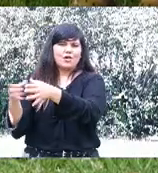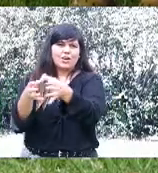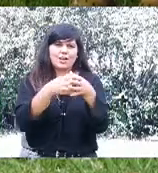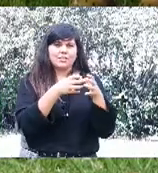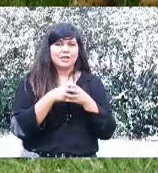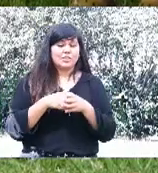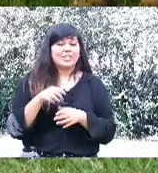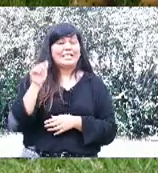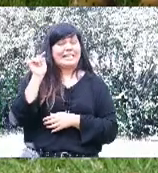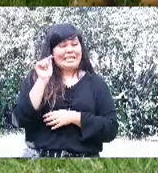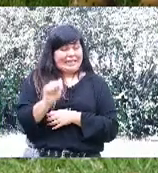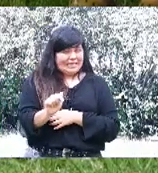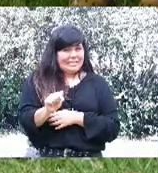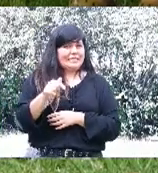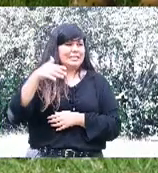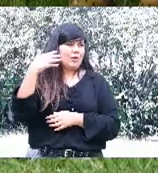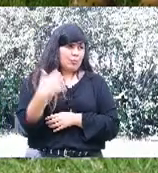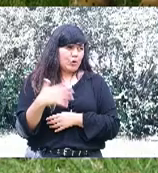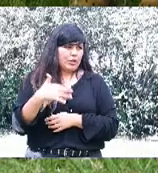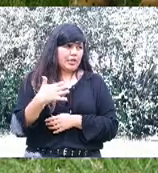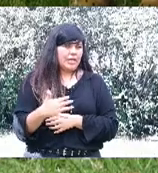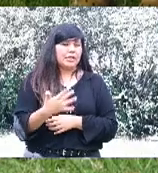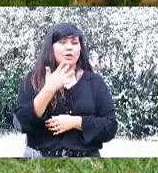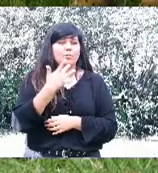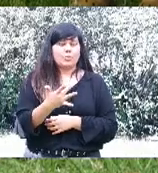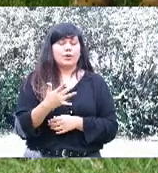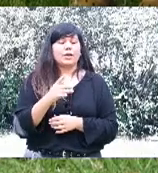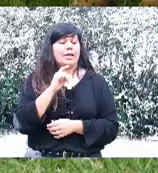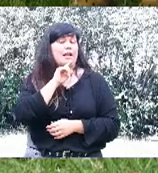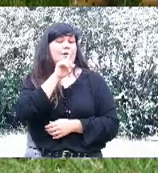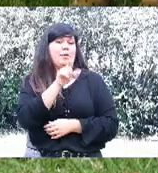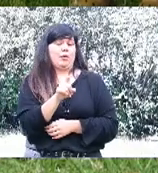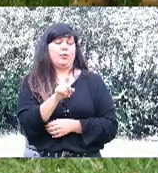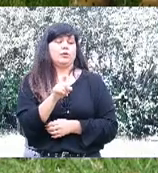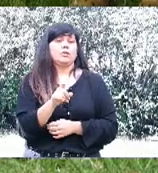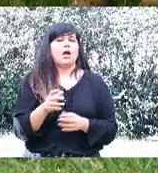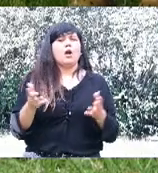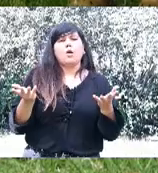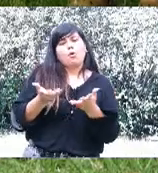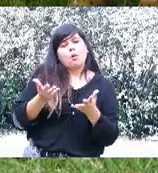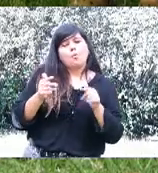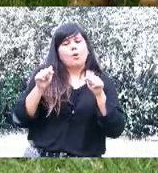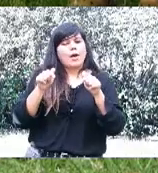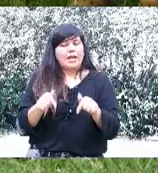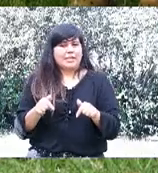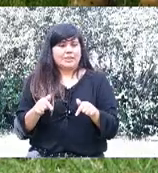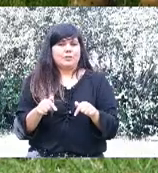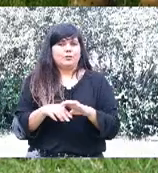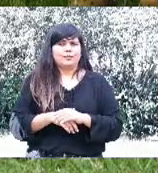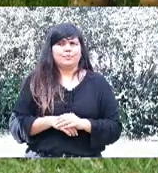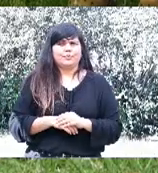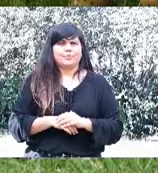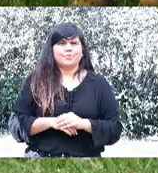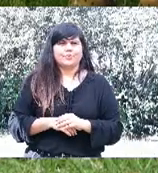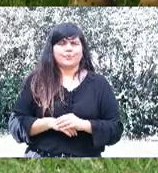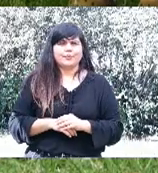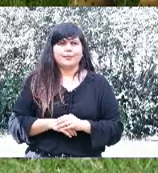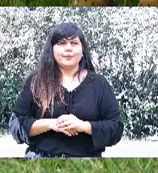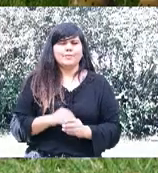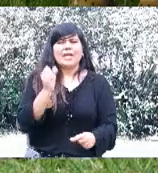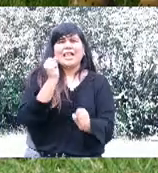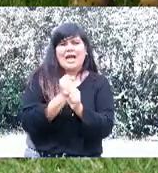parece clave eso porque cuando hablábamos de esto como la pregunta cómo esta intervención